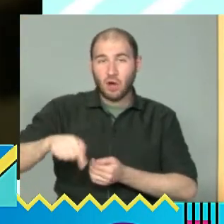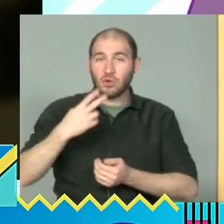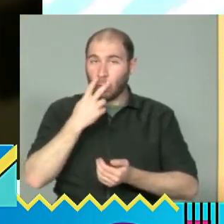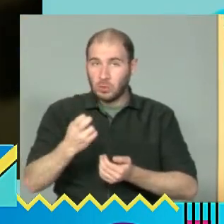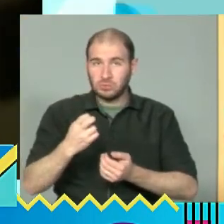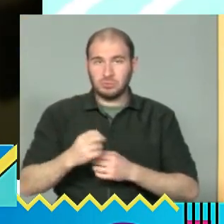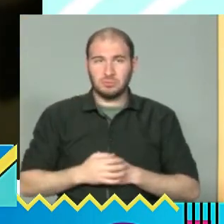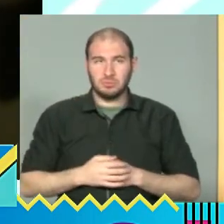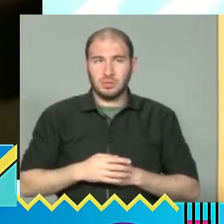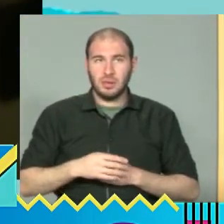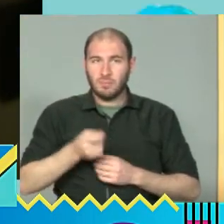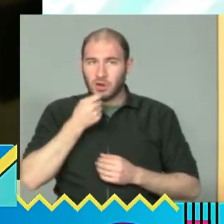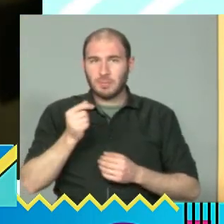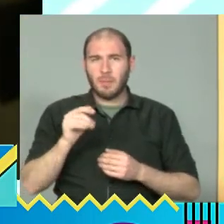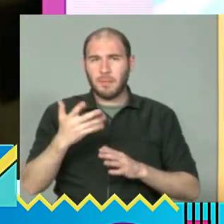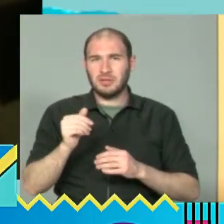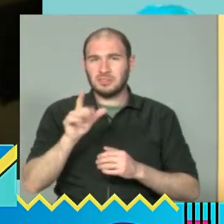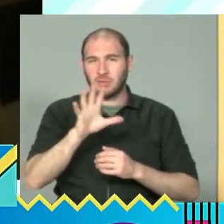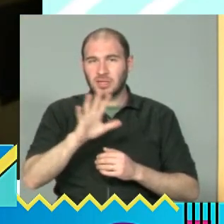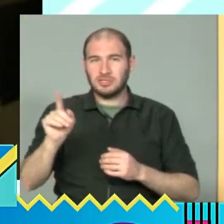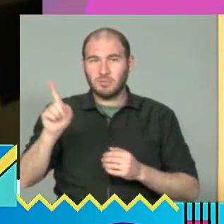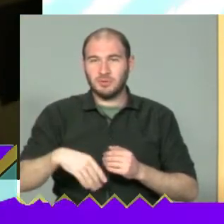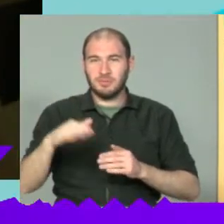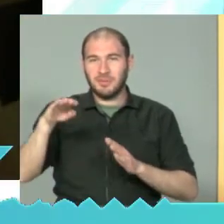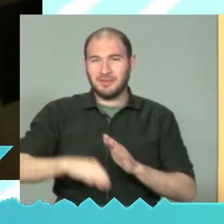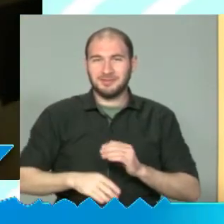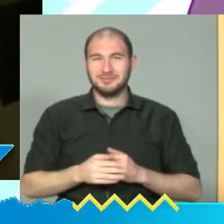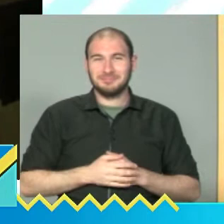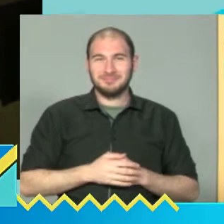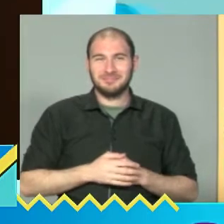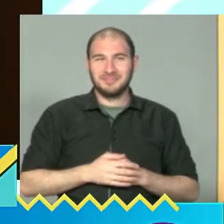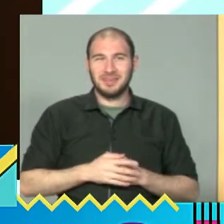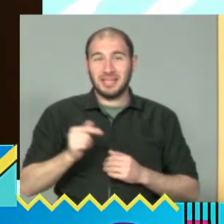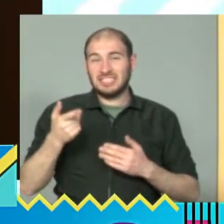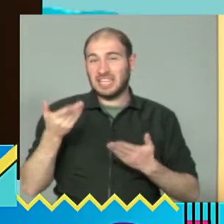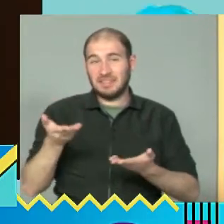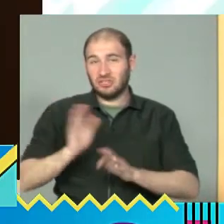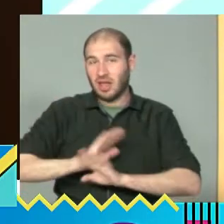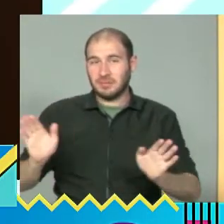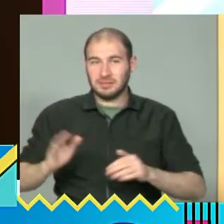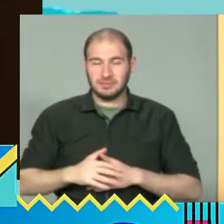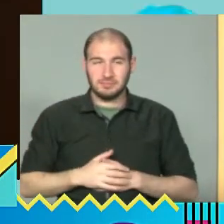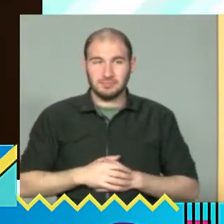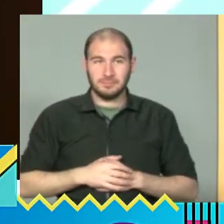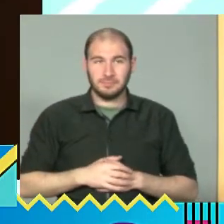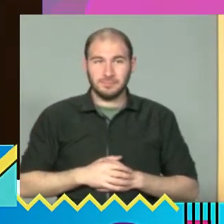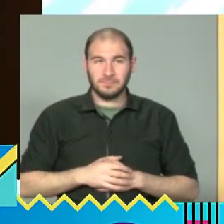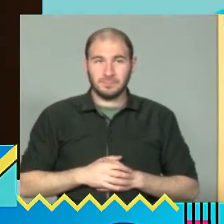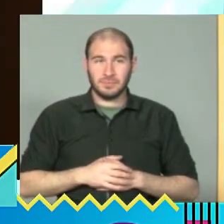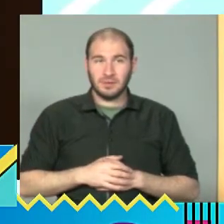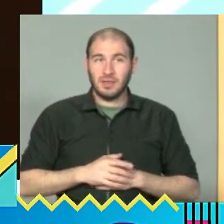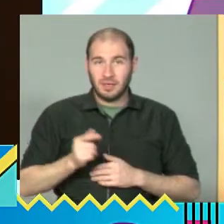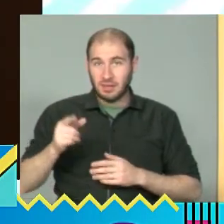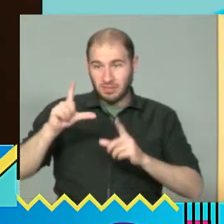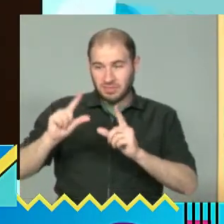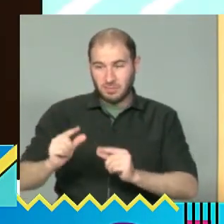luz, pagarías aproximadamente el 55% menos, que sería estrictamente el servicio? Entonces, ves que se